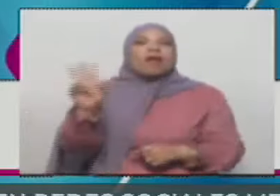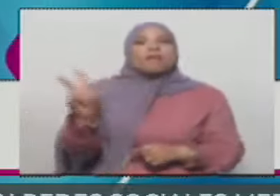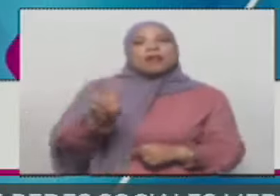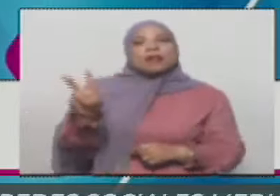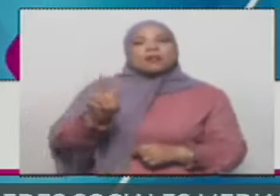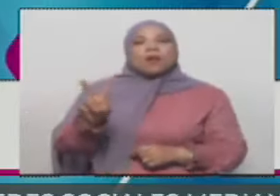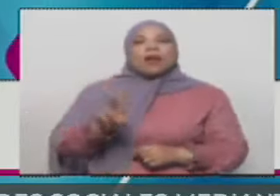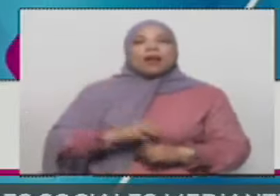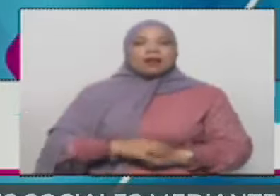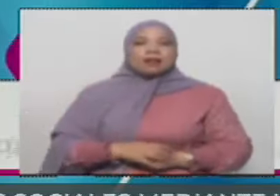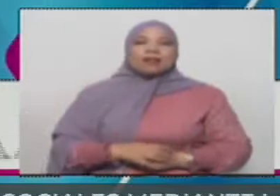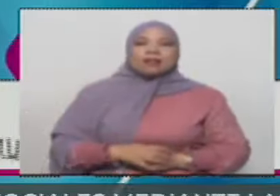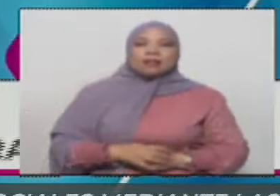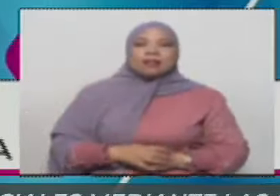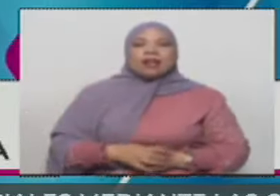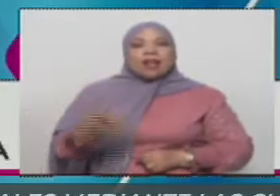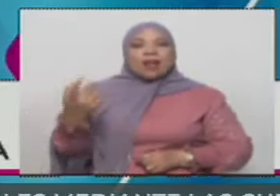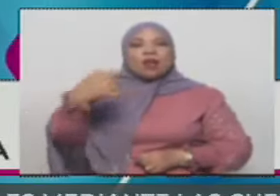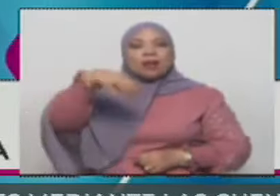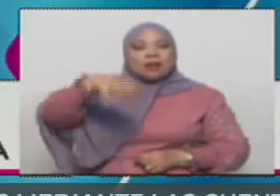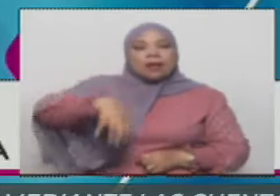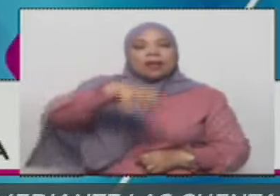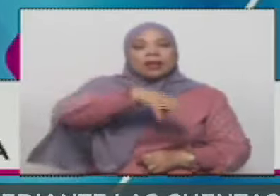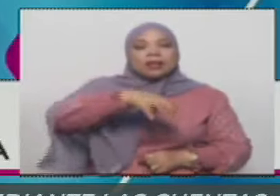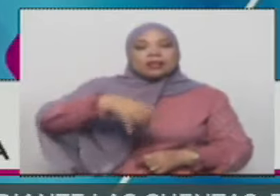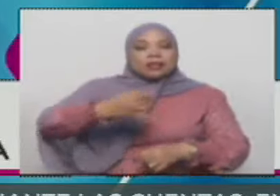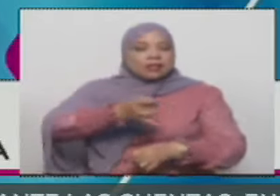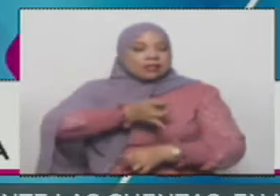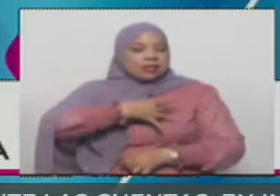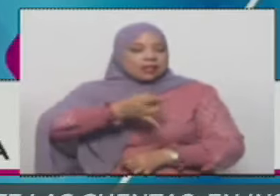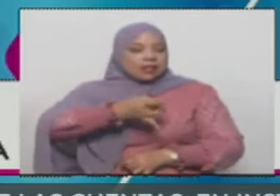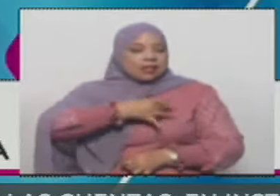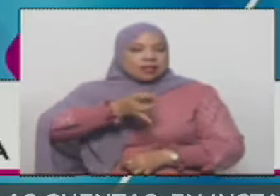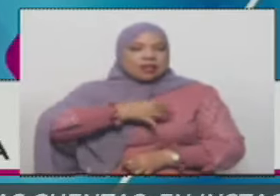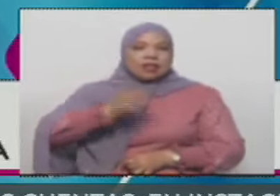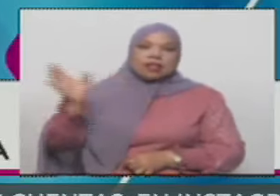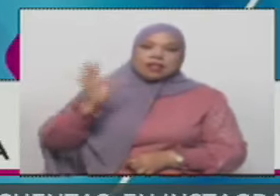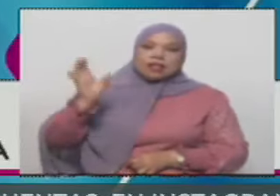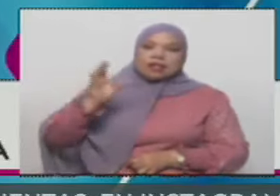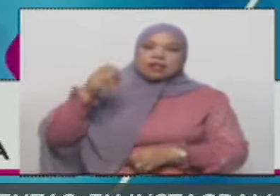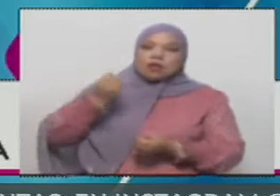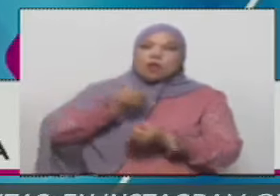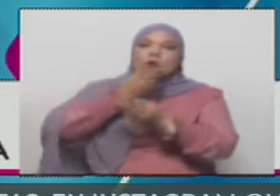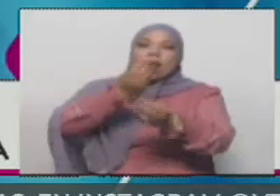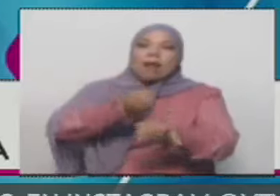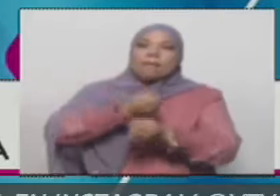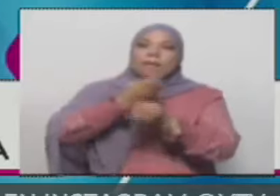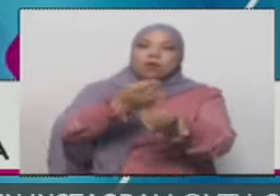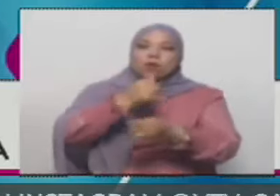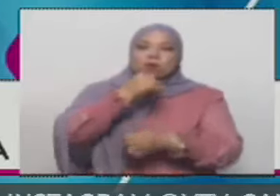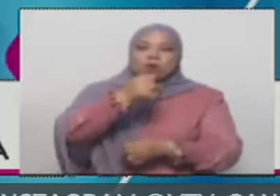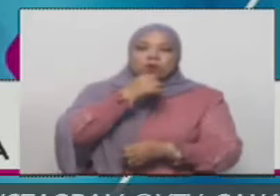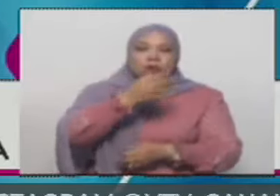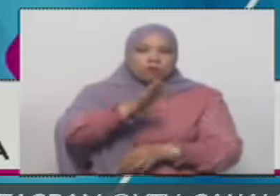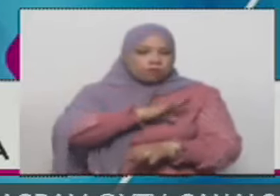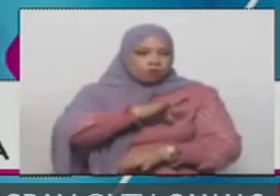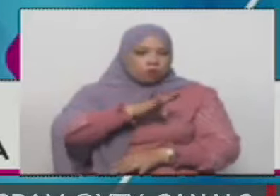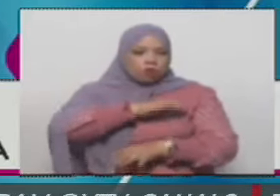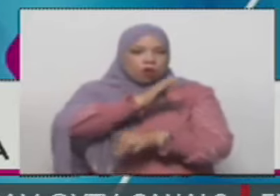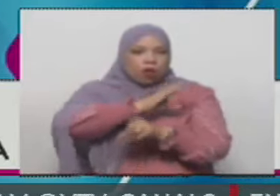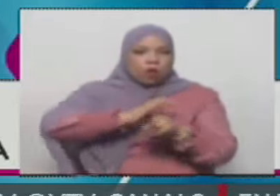lugar de las regiones sentir que alguien desde Caracas les envía algo como si eso fuese la